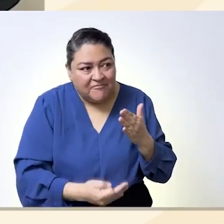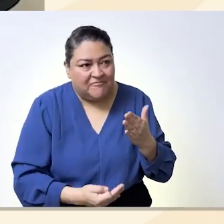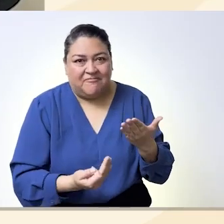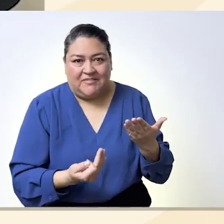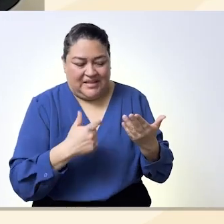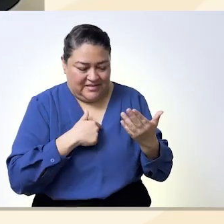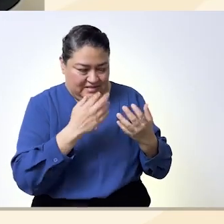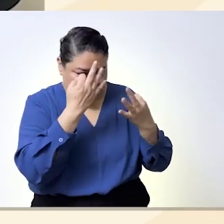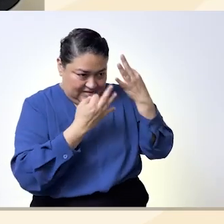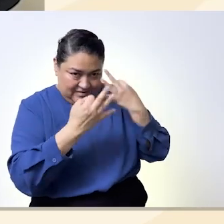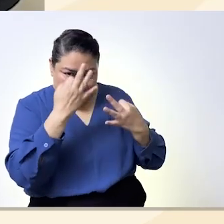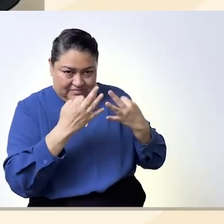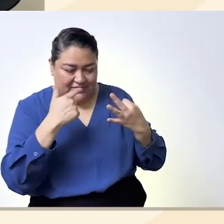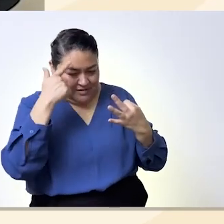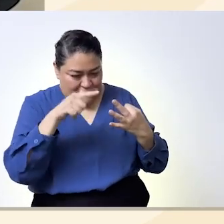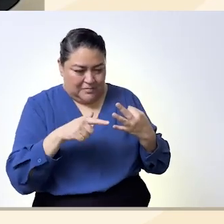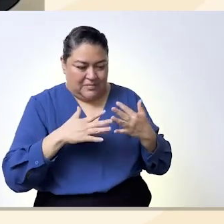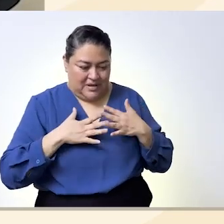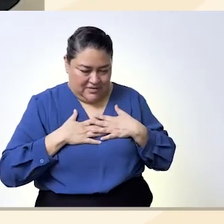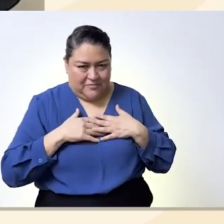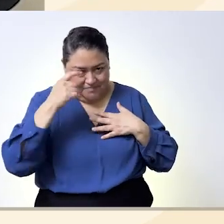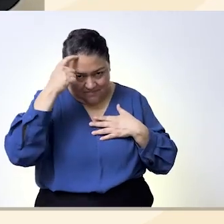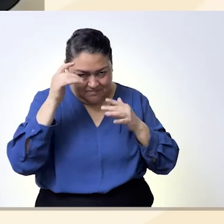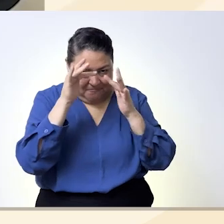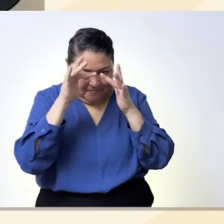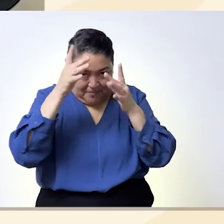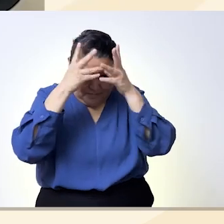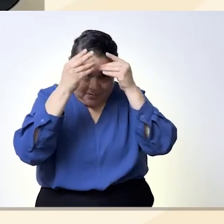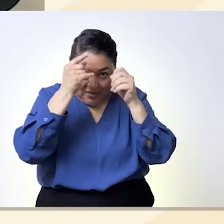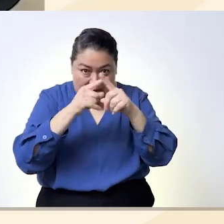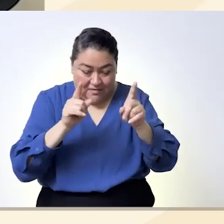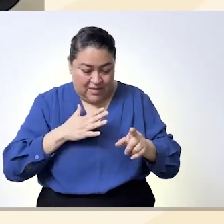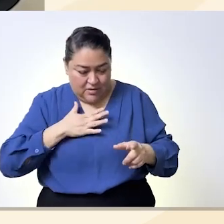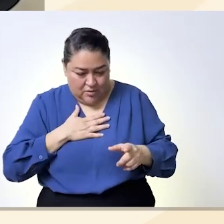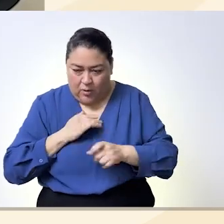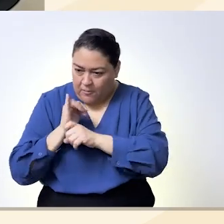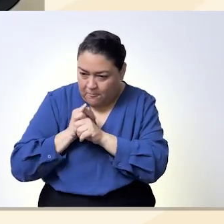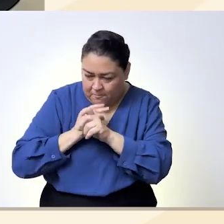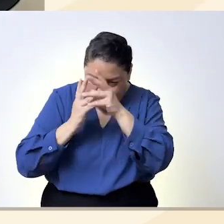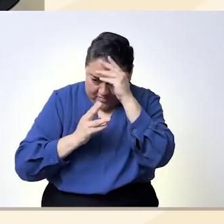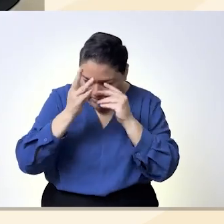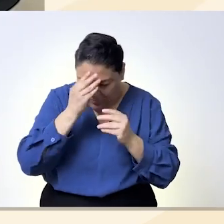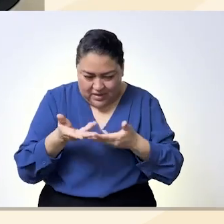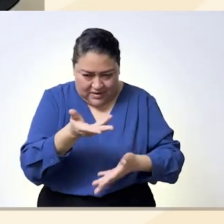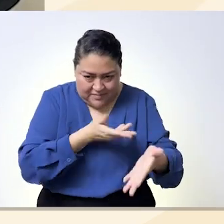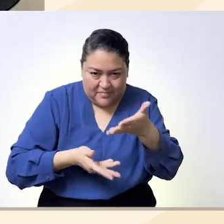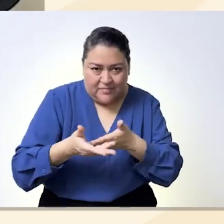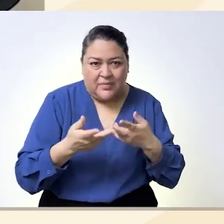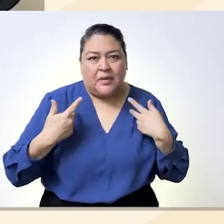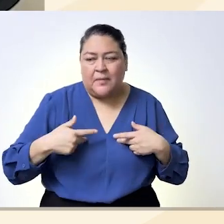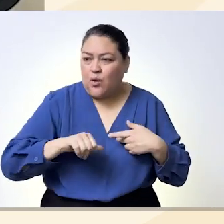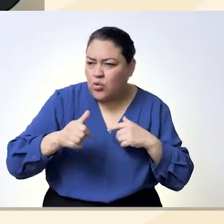la neurodiversidad, pues nosotros tenemos que estar informados en ese paradigma y también acercar a otra banda neurodivergente acá para poder